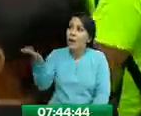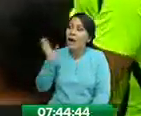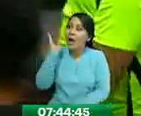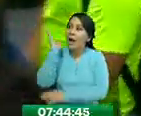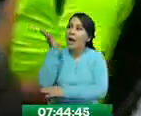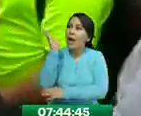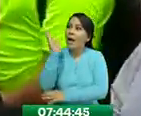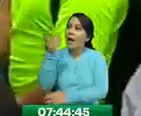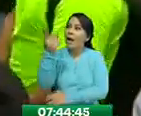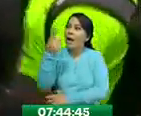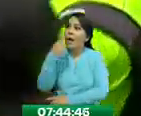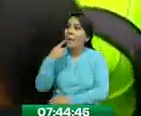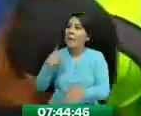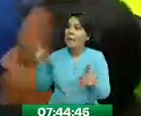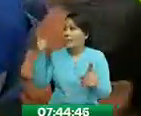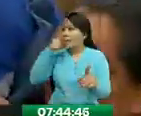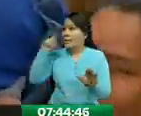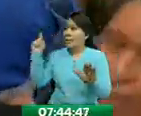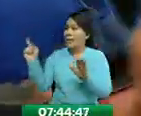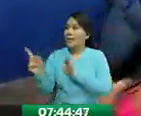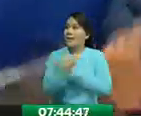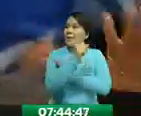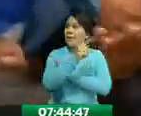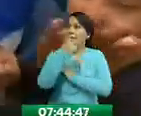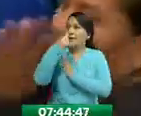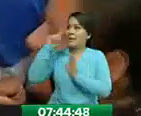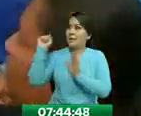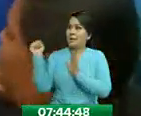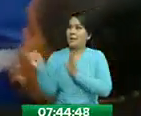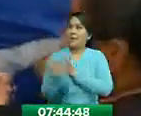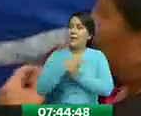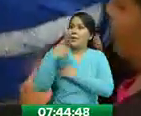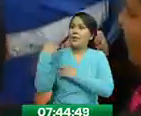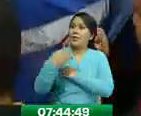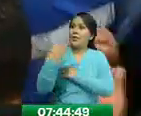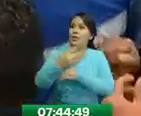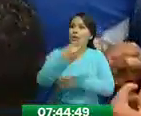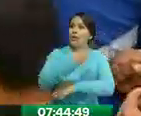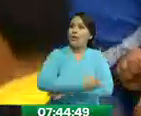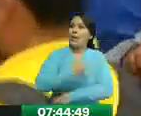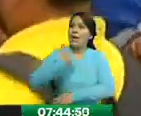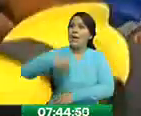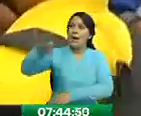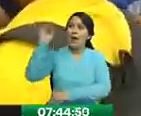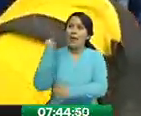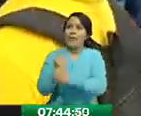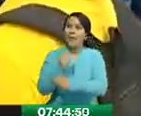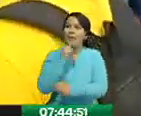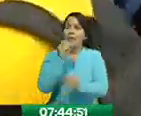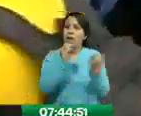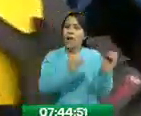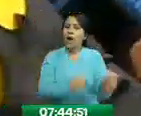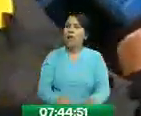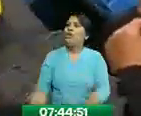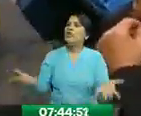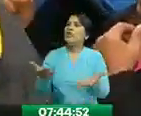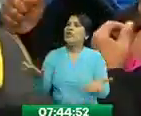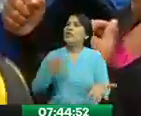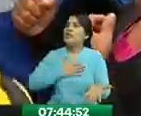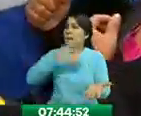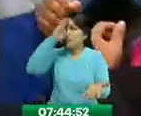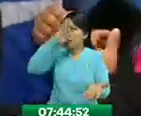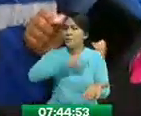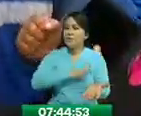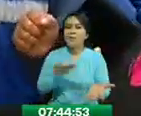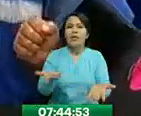discurso del hombre? Vea, se meten. Así es. Es que todos tenemos... Pasa lo que todos tenemos que ir a laborar, pues no hay orden. Miren los policías dónde están. Están allá. Antes de estar